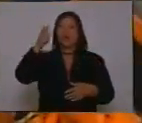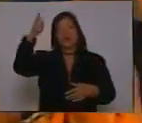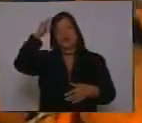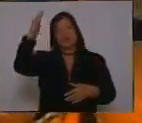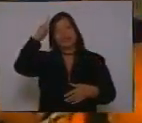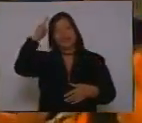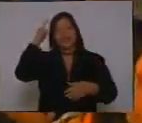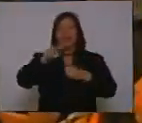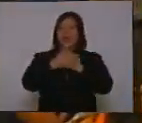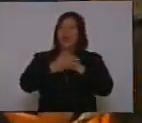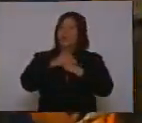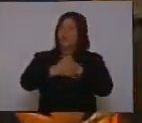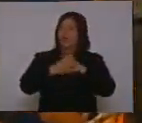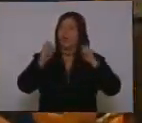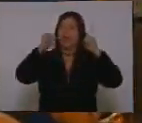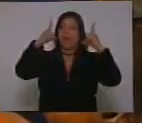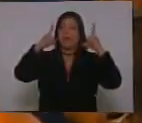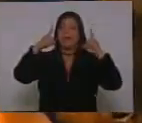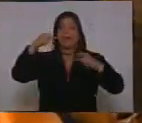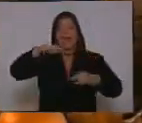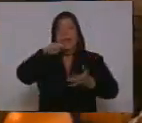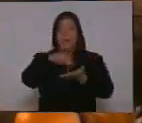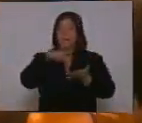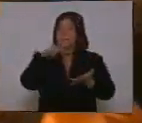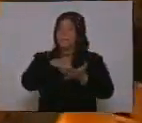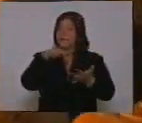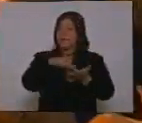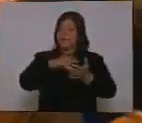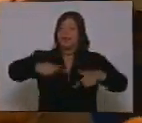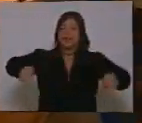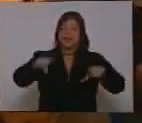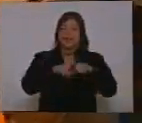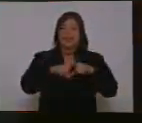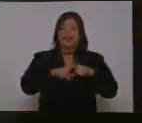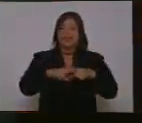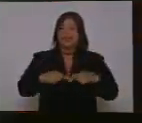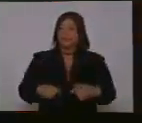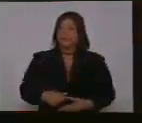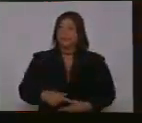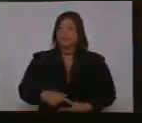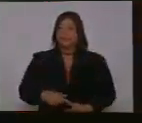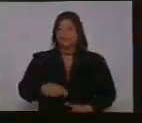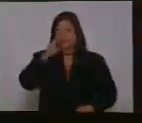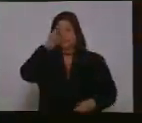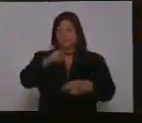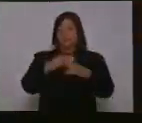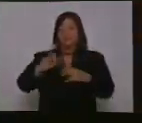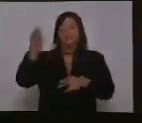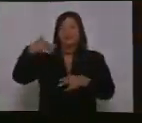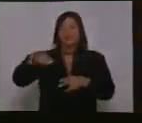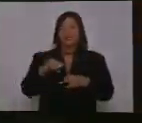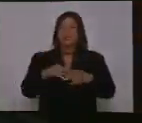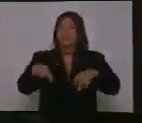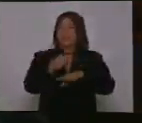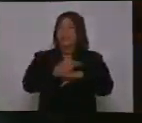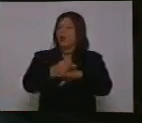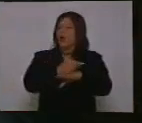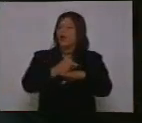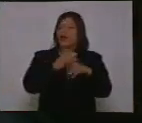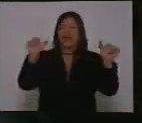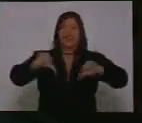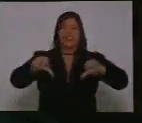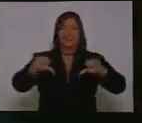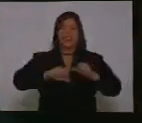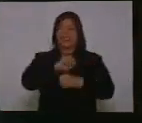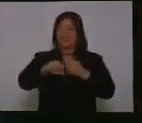que va a rescatar a Miranda de allí del pozo en el que hoy se encuentra con el exgobernador, con el que no gobierna,